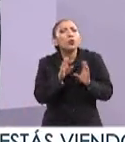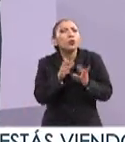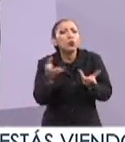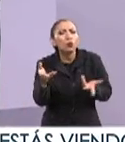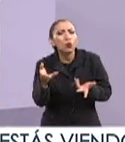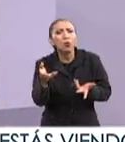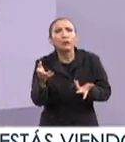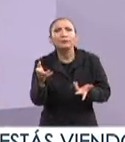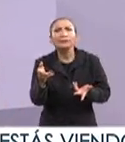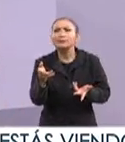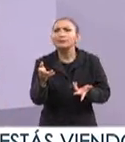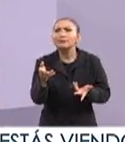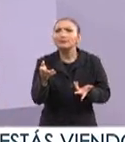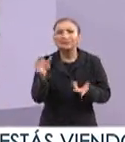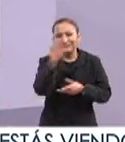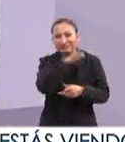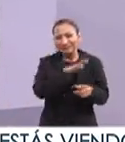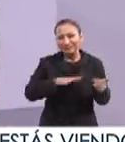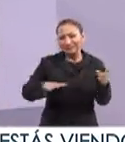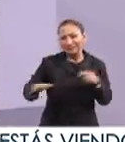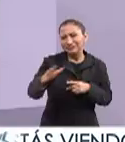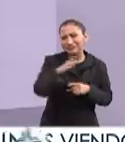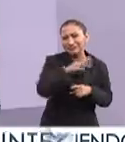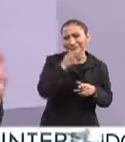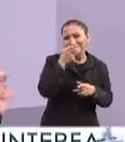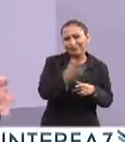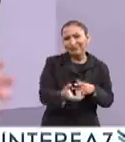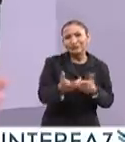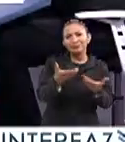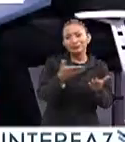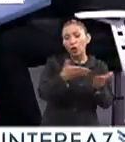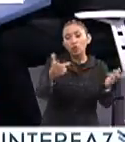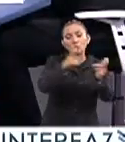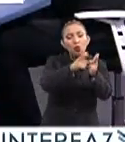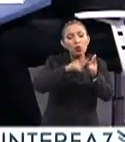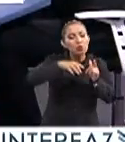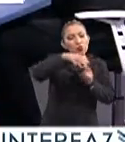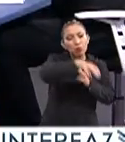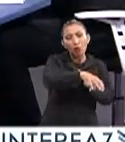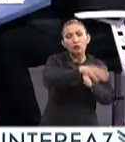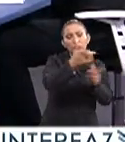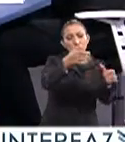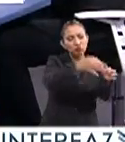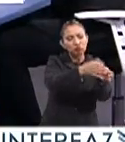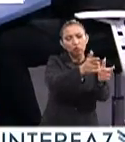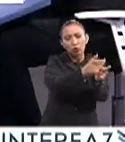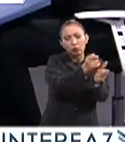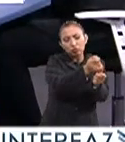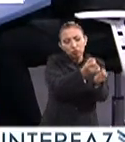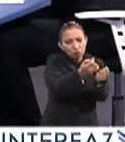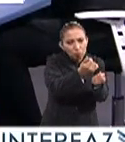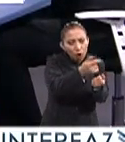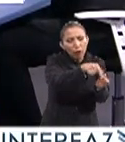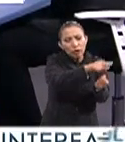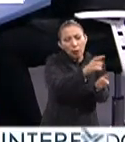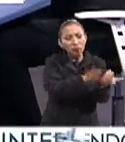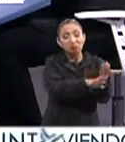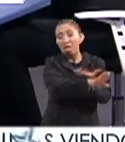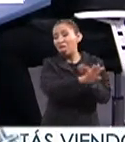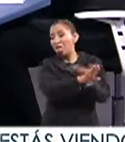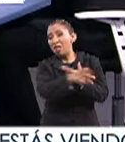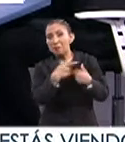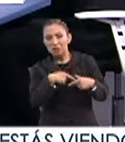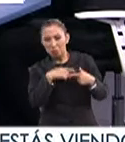logra en un ámbito como este, en estos grupos minoritarios que han estado marginados